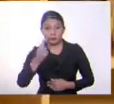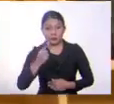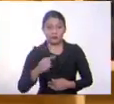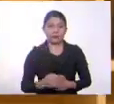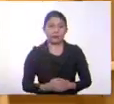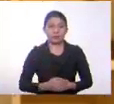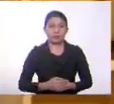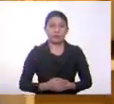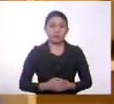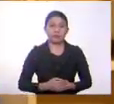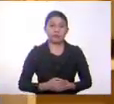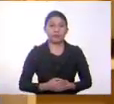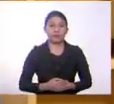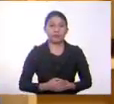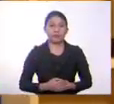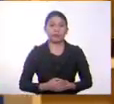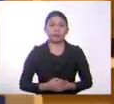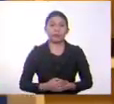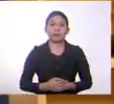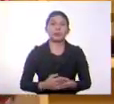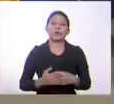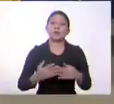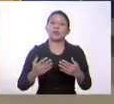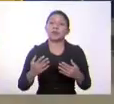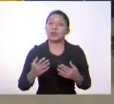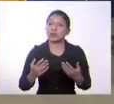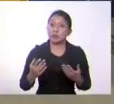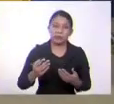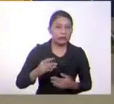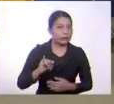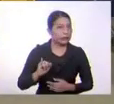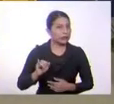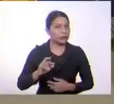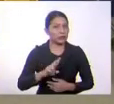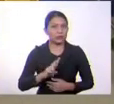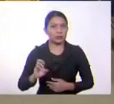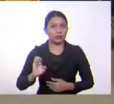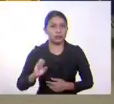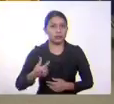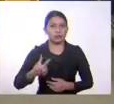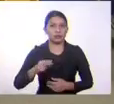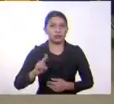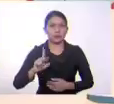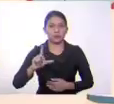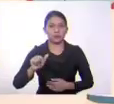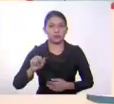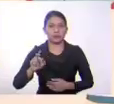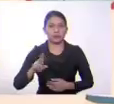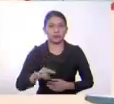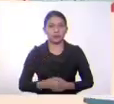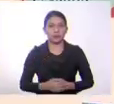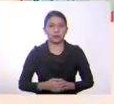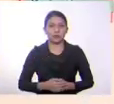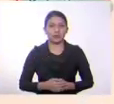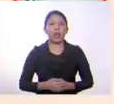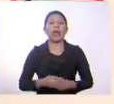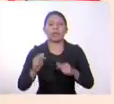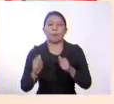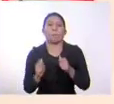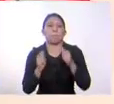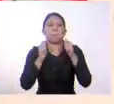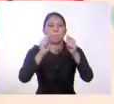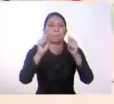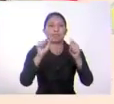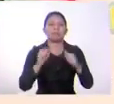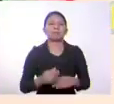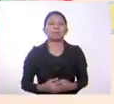migración puede ser de forma irregular. O sea que vamos a utilizar este. Ajá. Bueno, lo vamos a subir un poquito nada más. Así es.